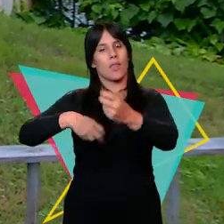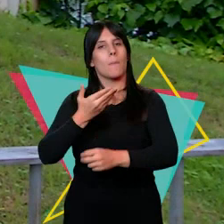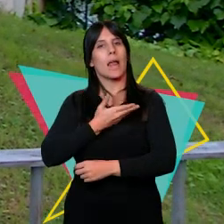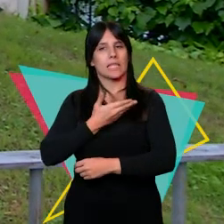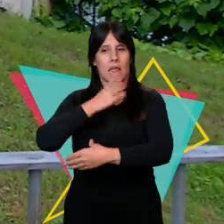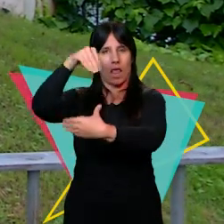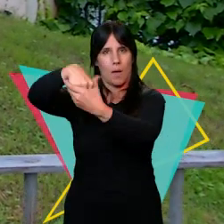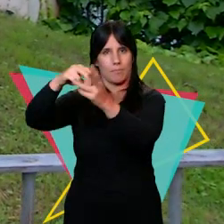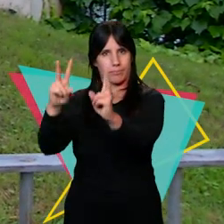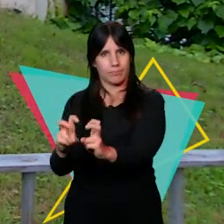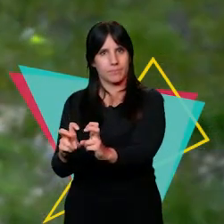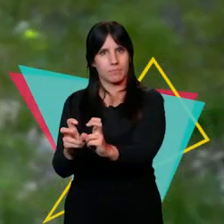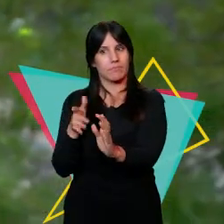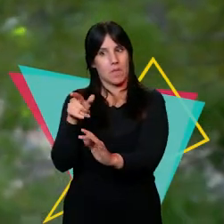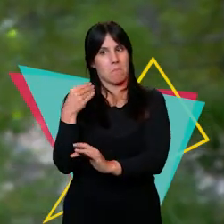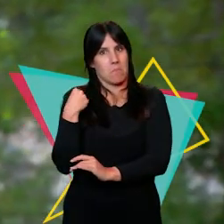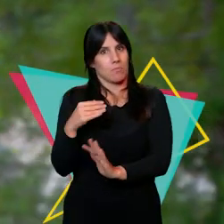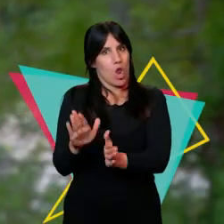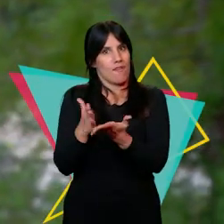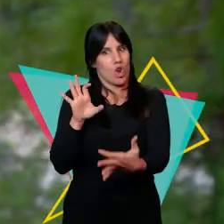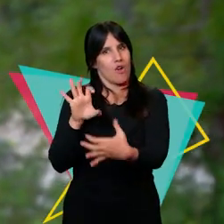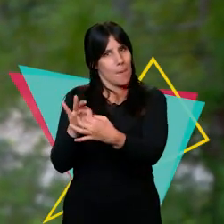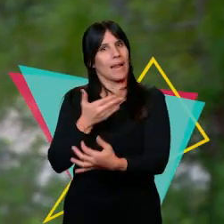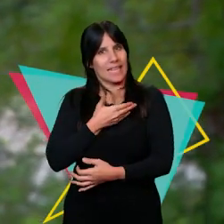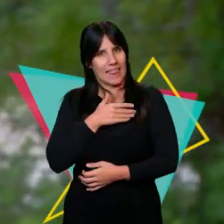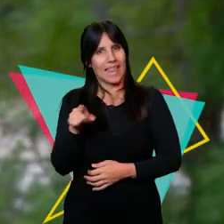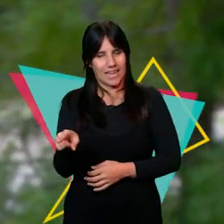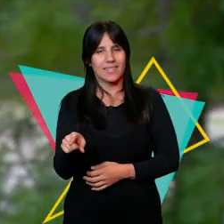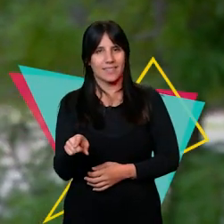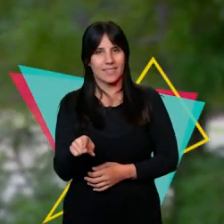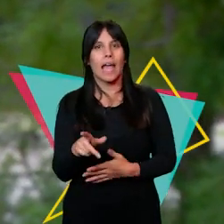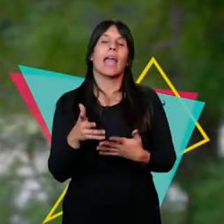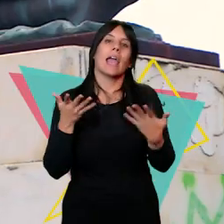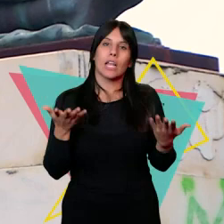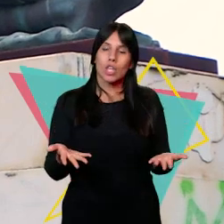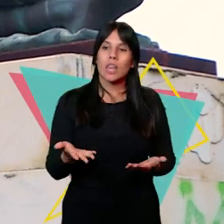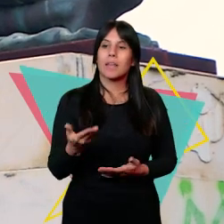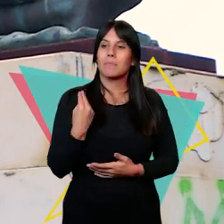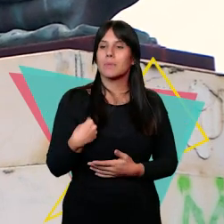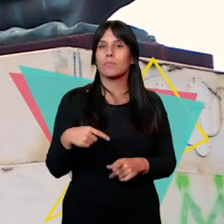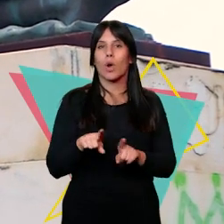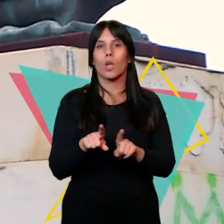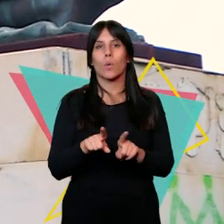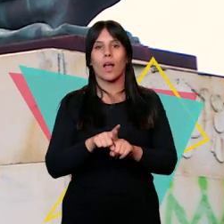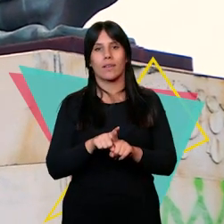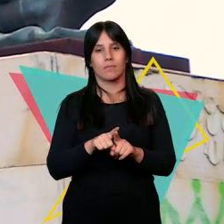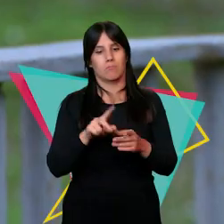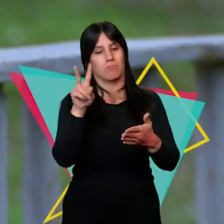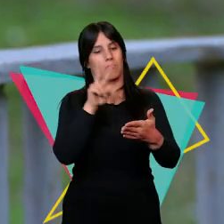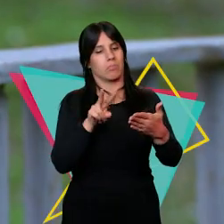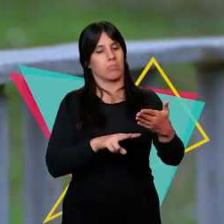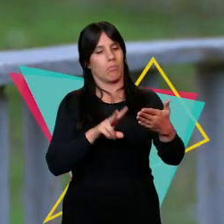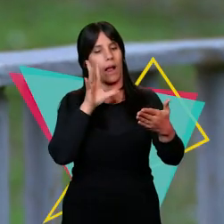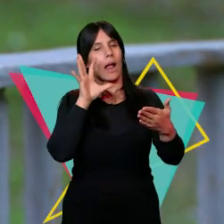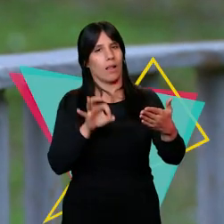donde se desarrolla toda la acción, en Plasencia. Por eso, de alguna manera, son más creíbles los planteamientos, ¿no? Por conocer el